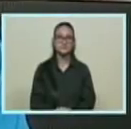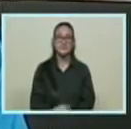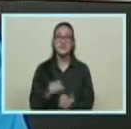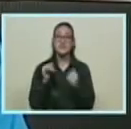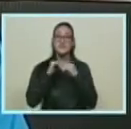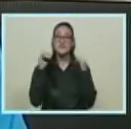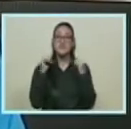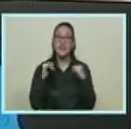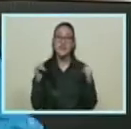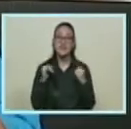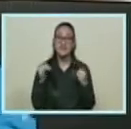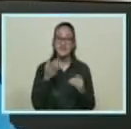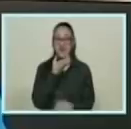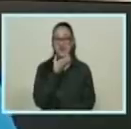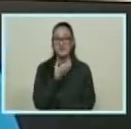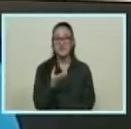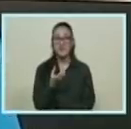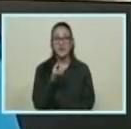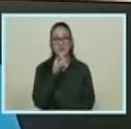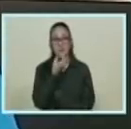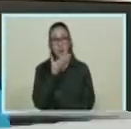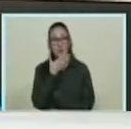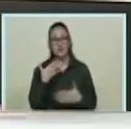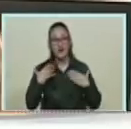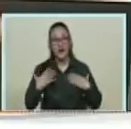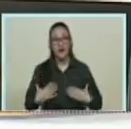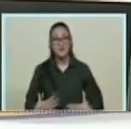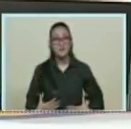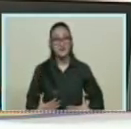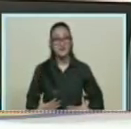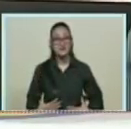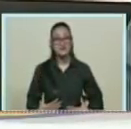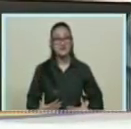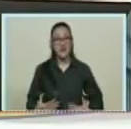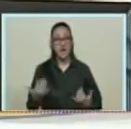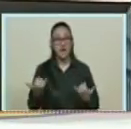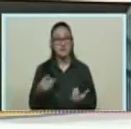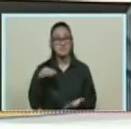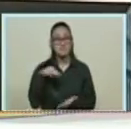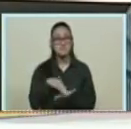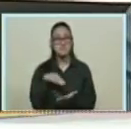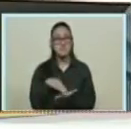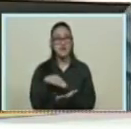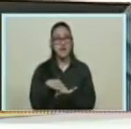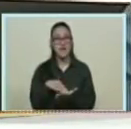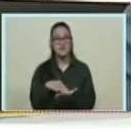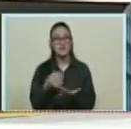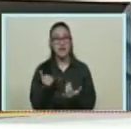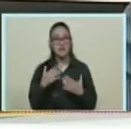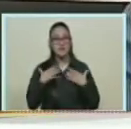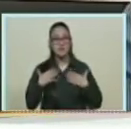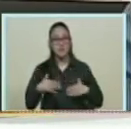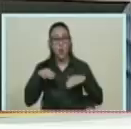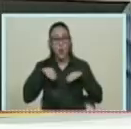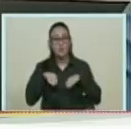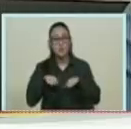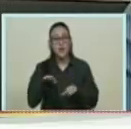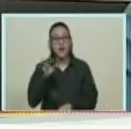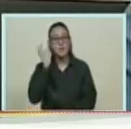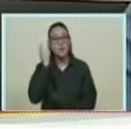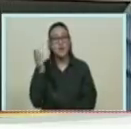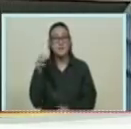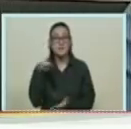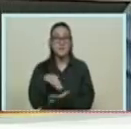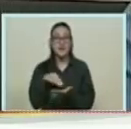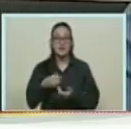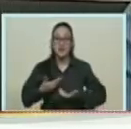Feliz Navidad. Muy bonita la camisa que tiene puesta. Aquí le tengo en Miranda un lote de camisa que le hicieron las costureras de Miranda,